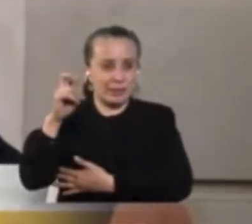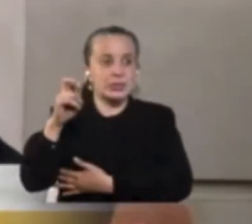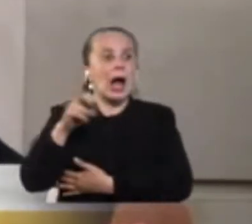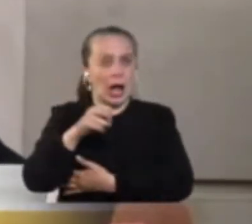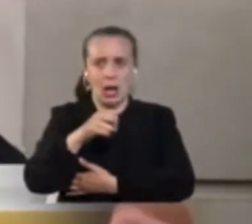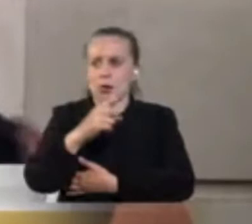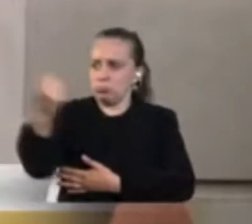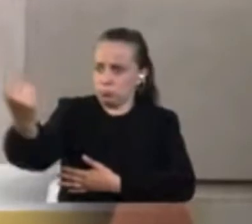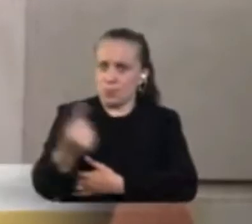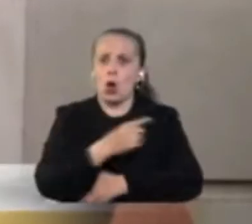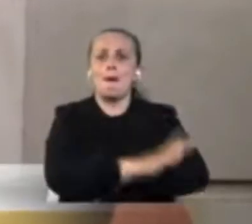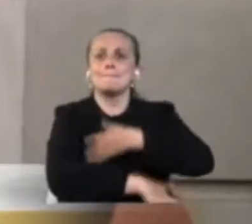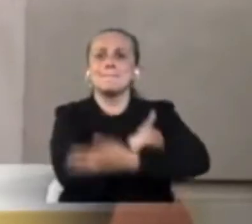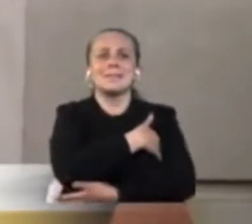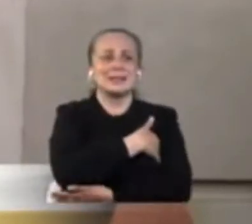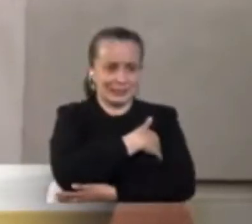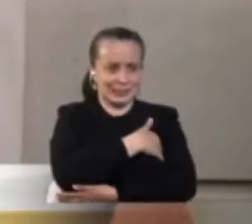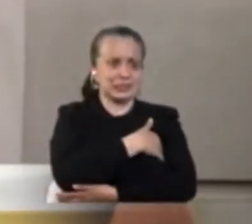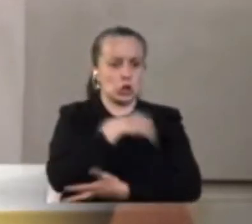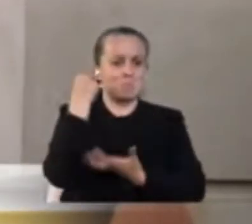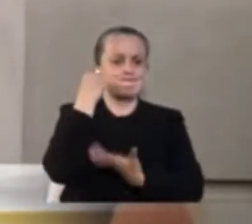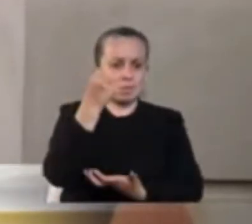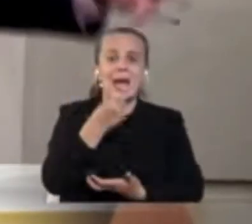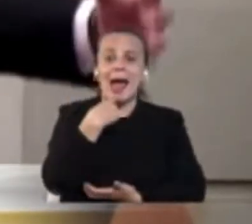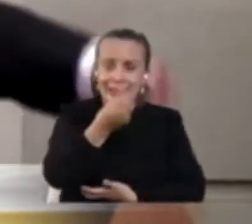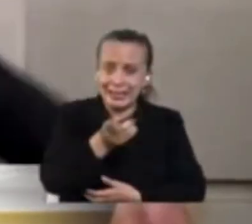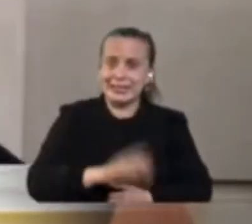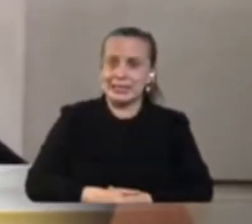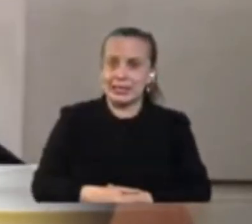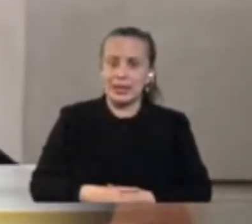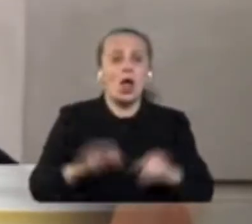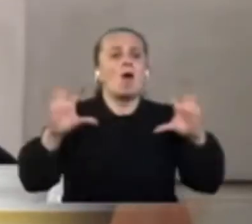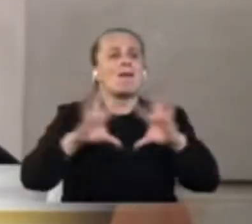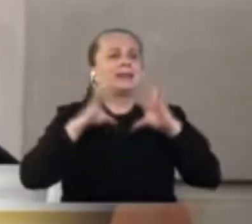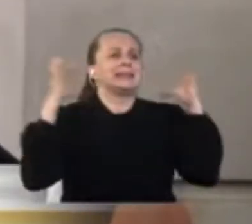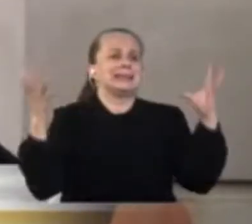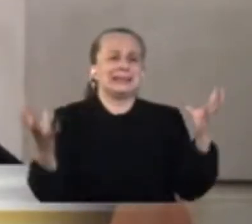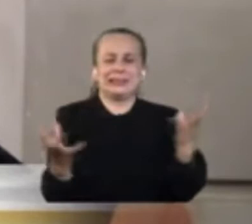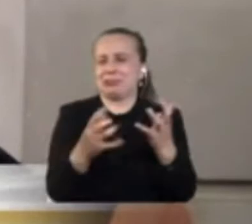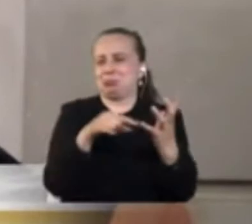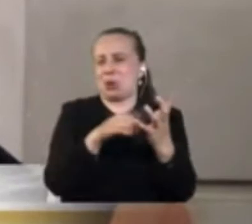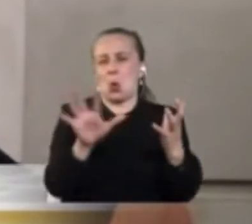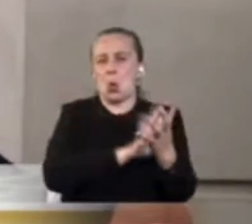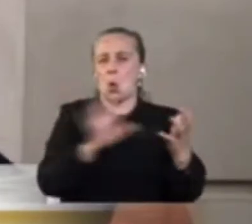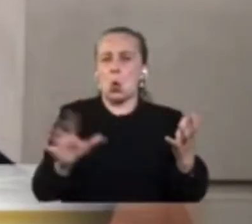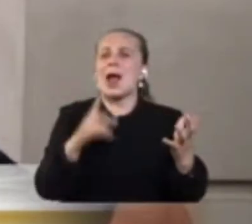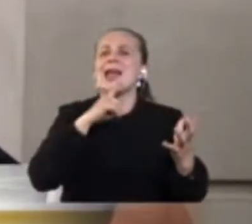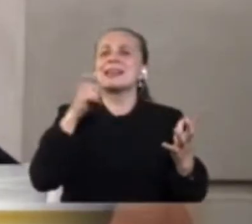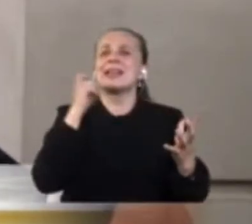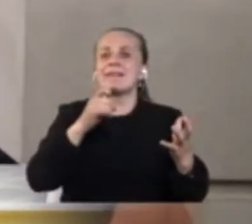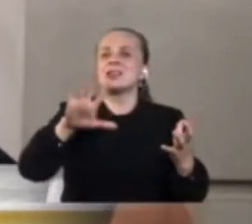diciendo que en el mundo se provocó una gran emisión de una moneda que se llama derechos especiales de